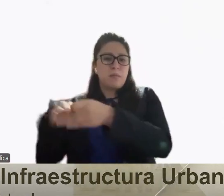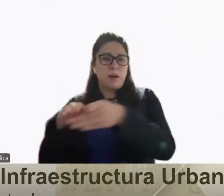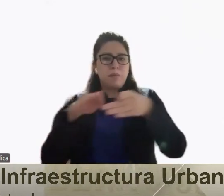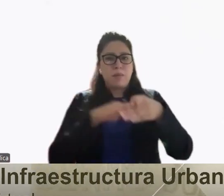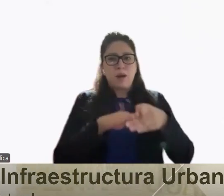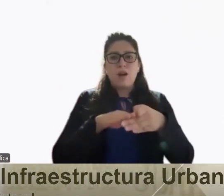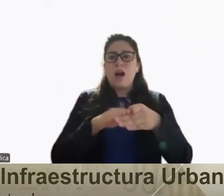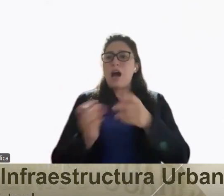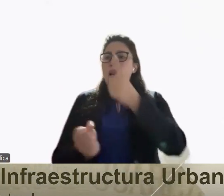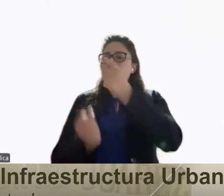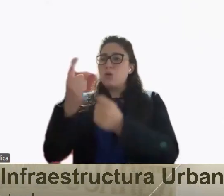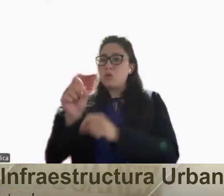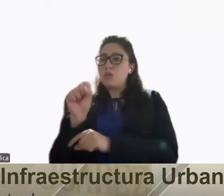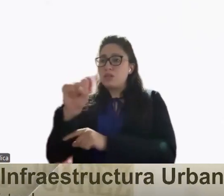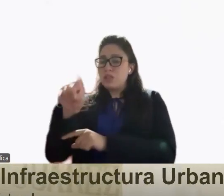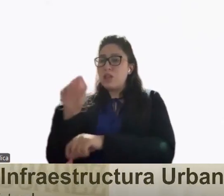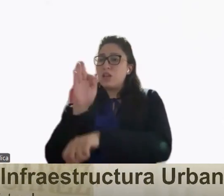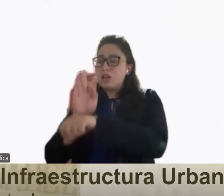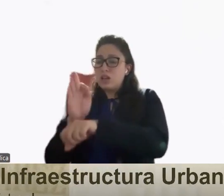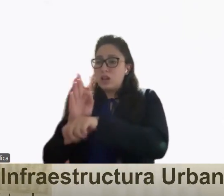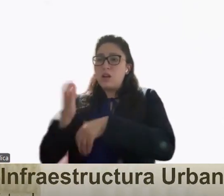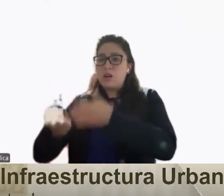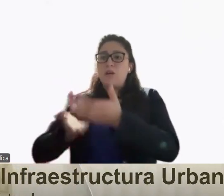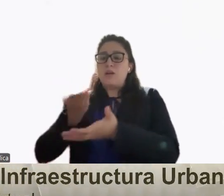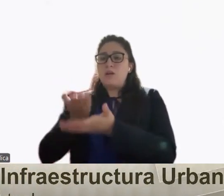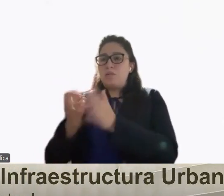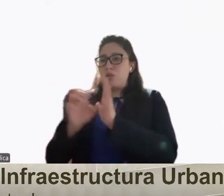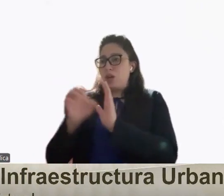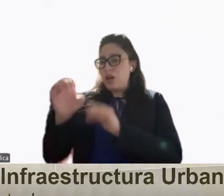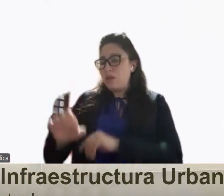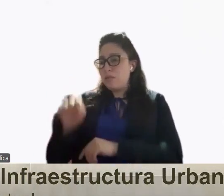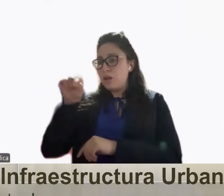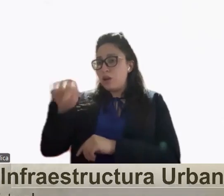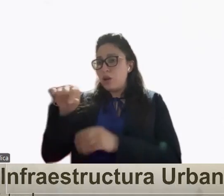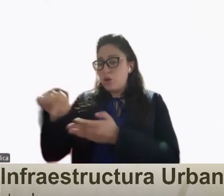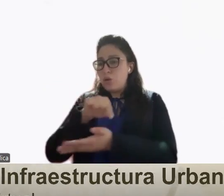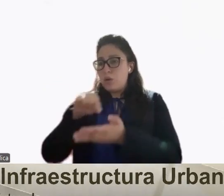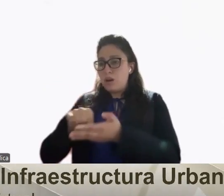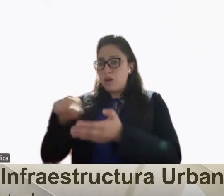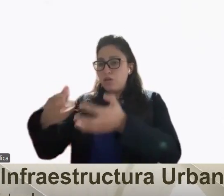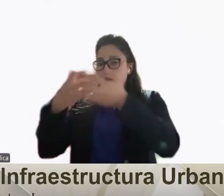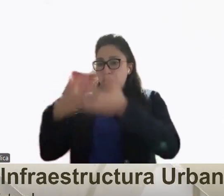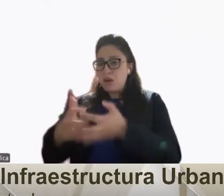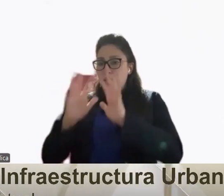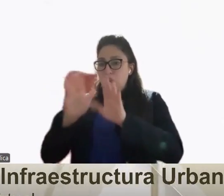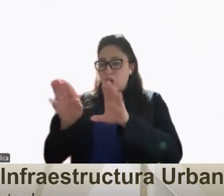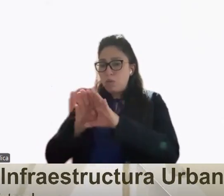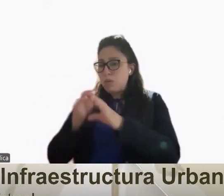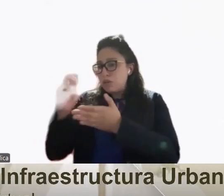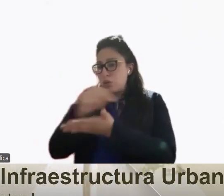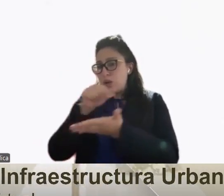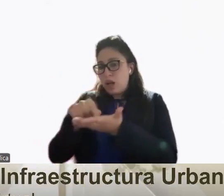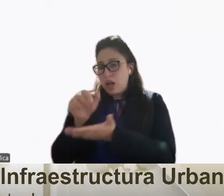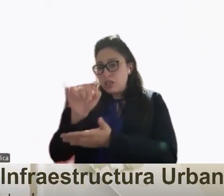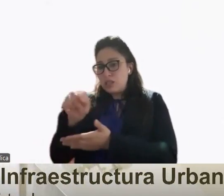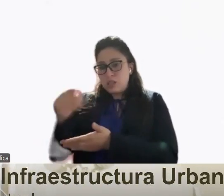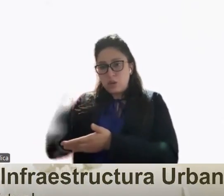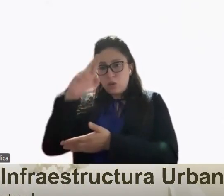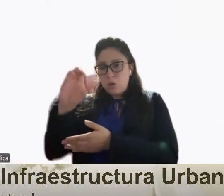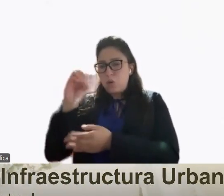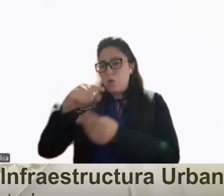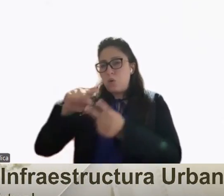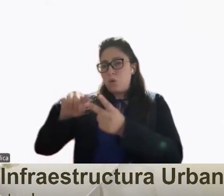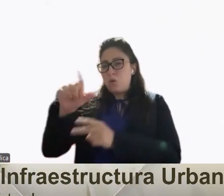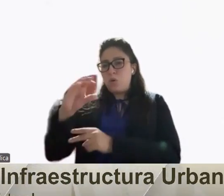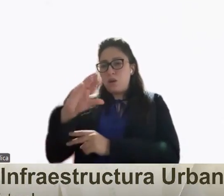es la regularización de un predio que ya está funcionando como tal y que nosotros concedemos